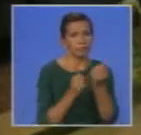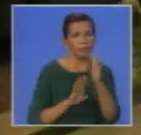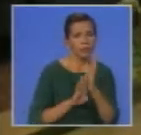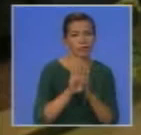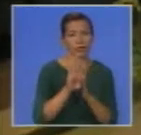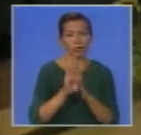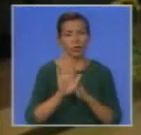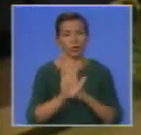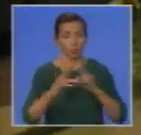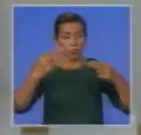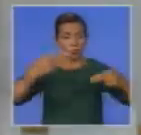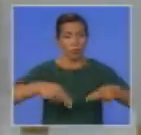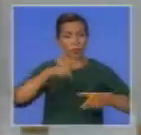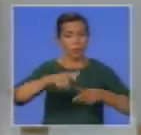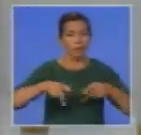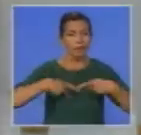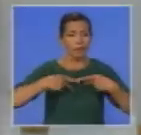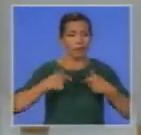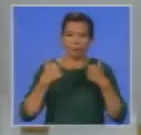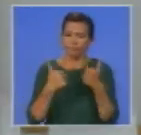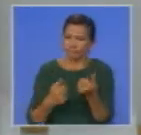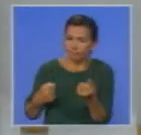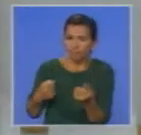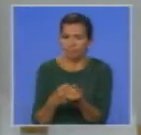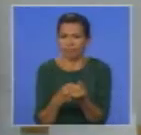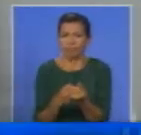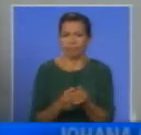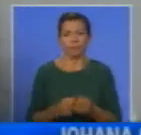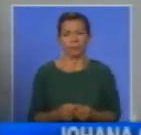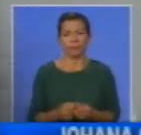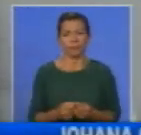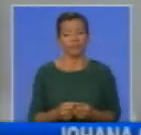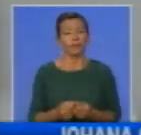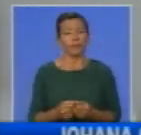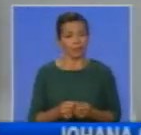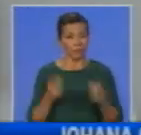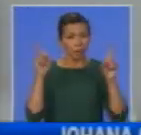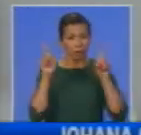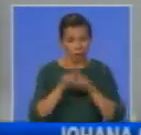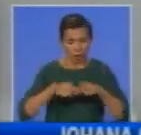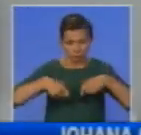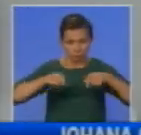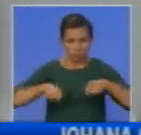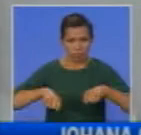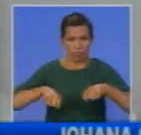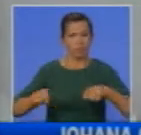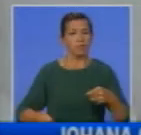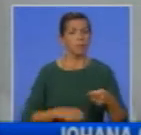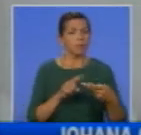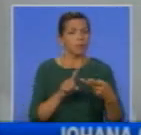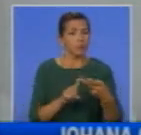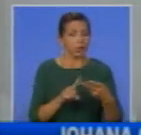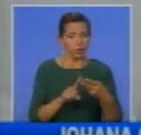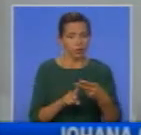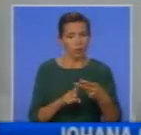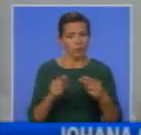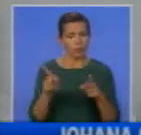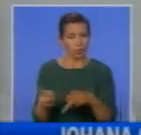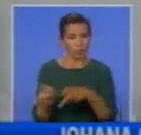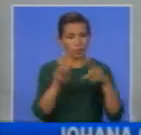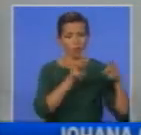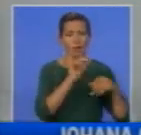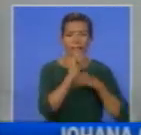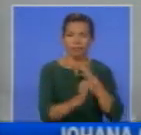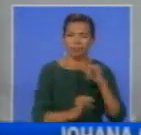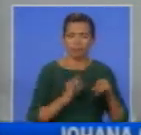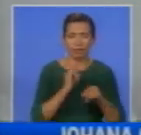la región fronteriza. Además de la firma de convenios, también se ha previsto la inauguración del puente internacional de Rumichaca. Allí